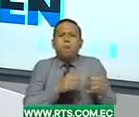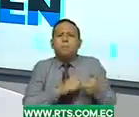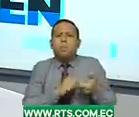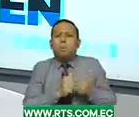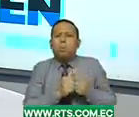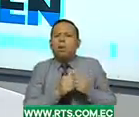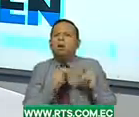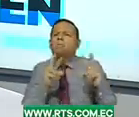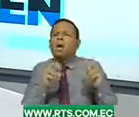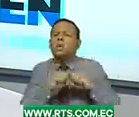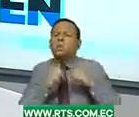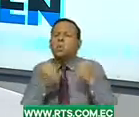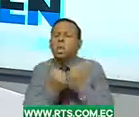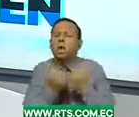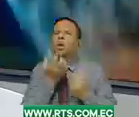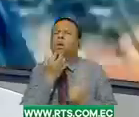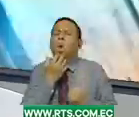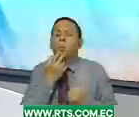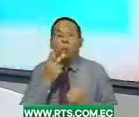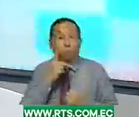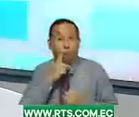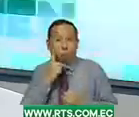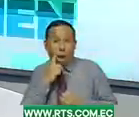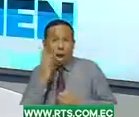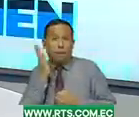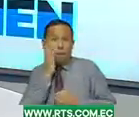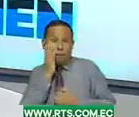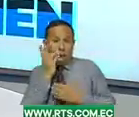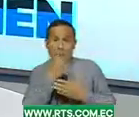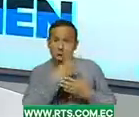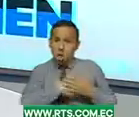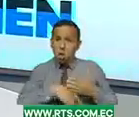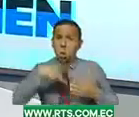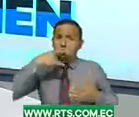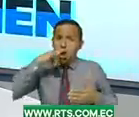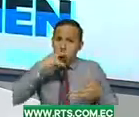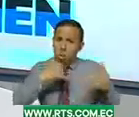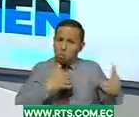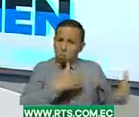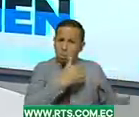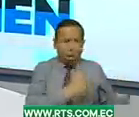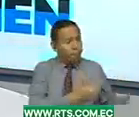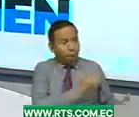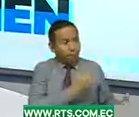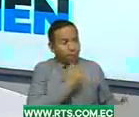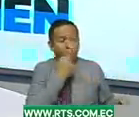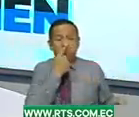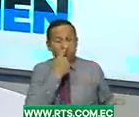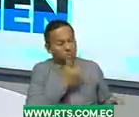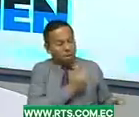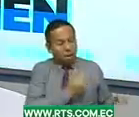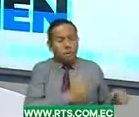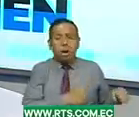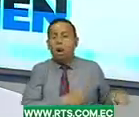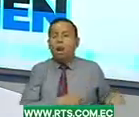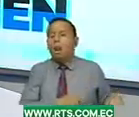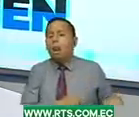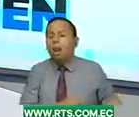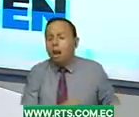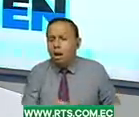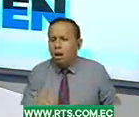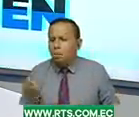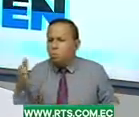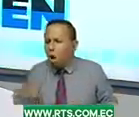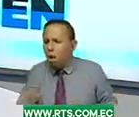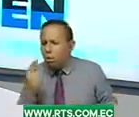social. Padres de familia que llevan a sus hijos menores de edad a observar de cerca cadáveres tendidos en